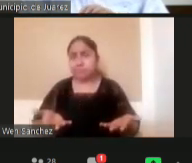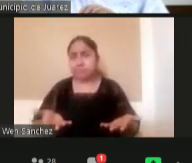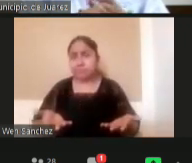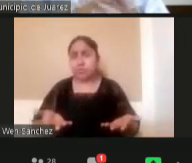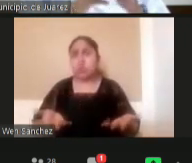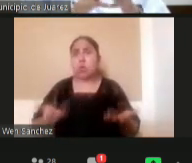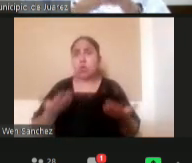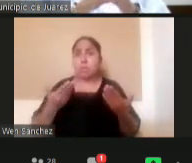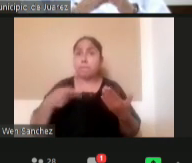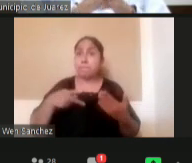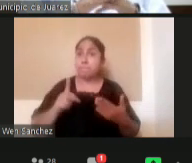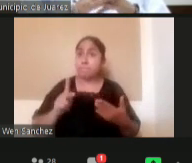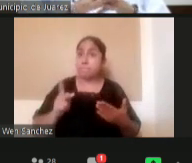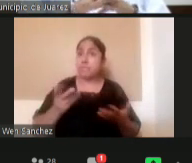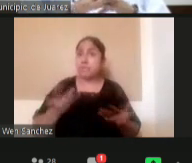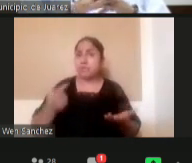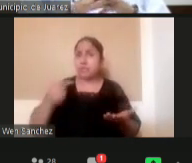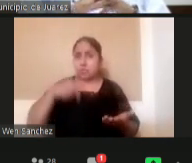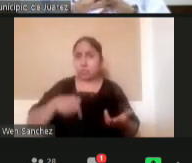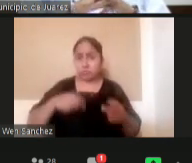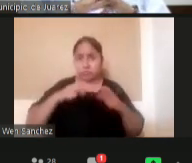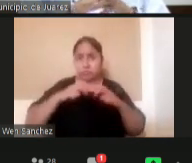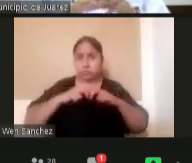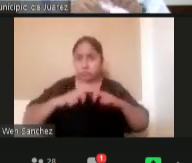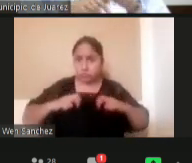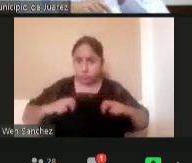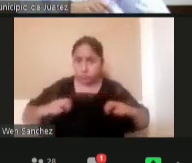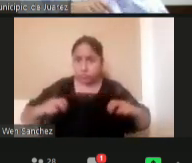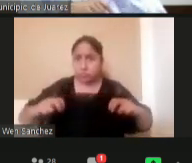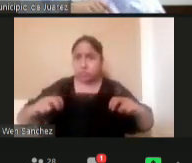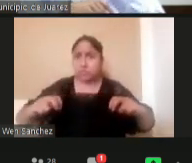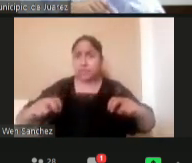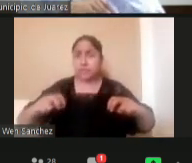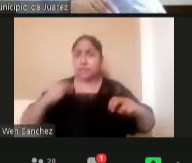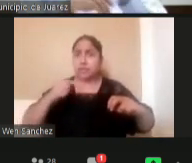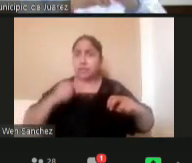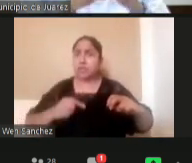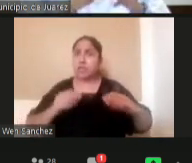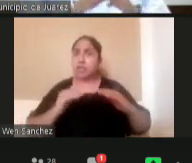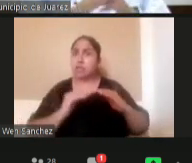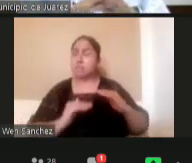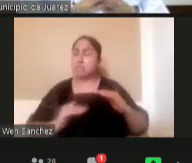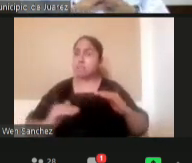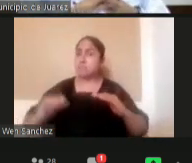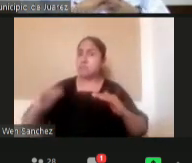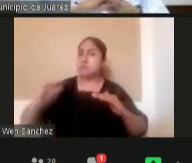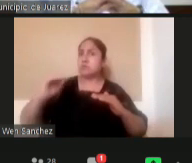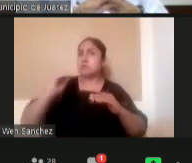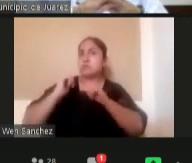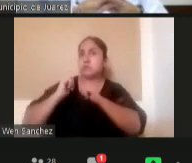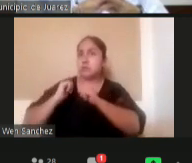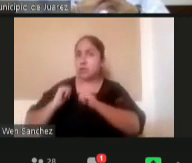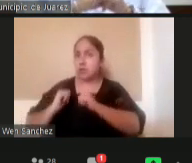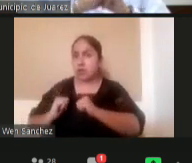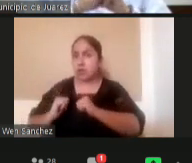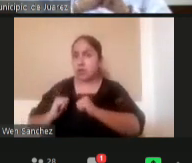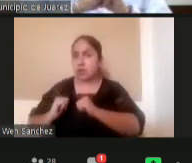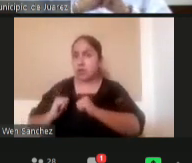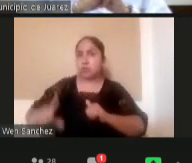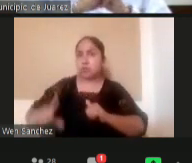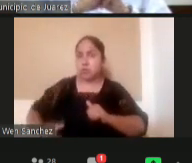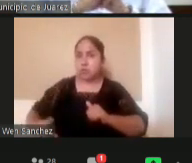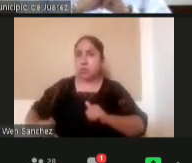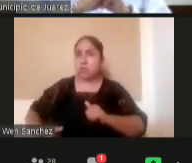somos la máxima tribuna municipal. El cabildo es el órgano máximo de gobierno en el municipio. Y lo menos